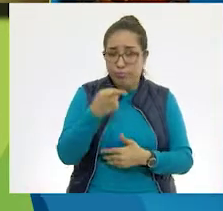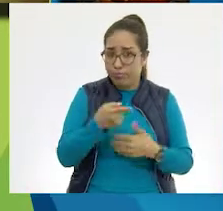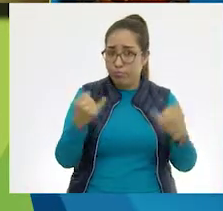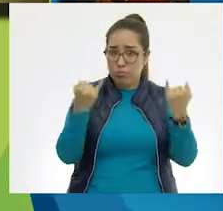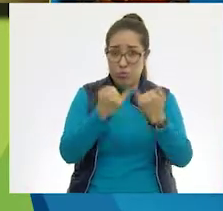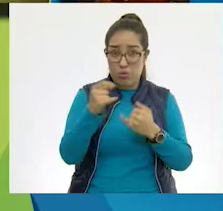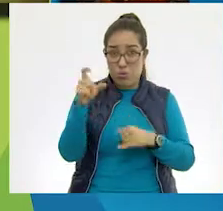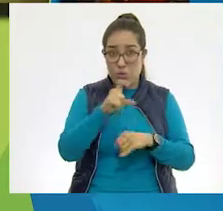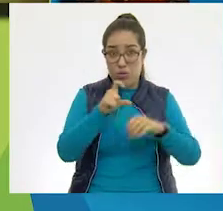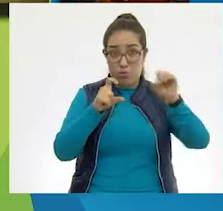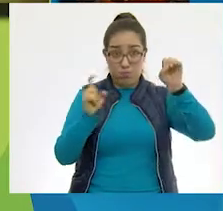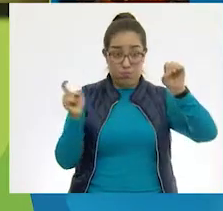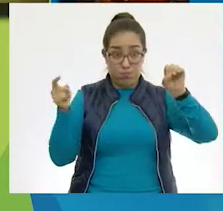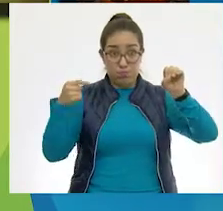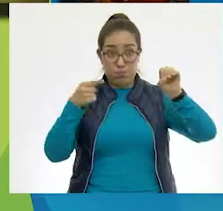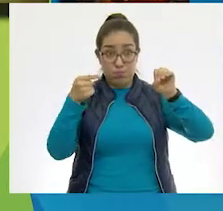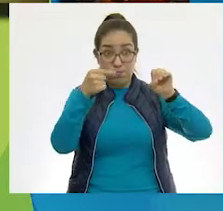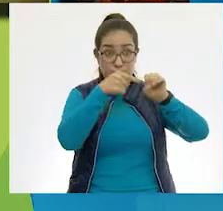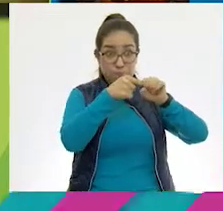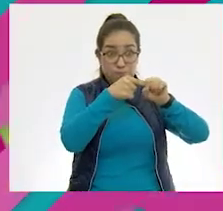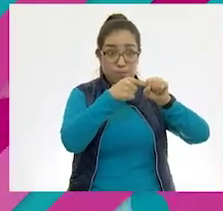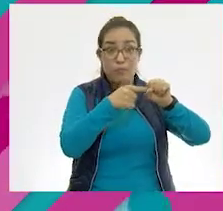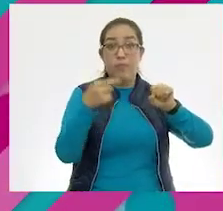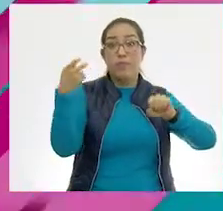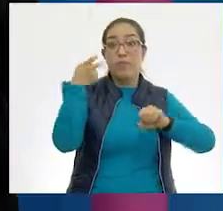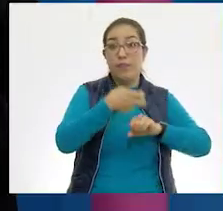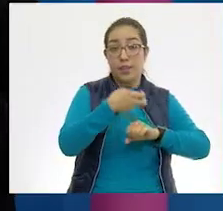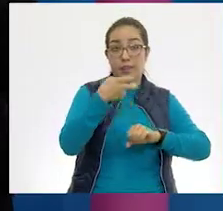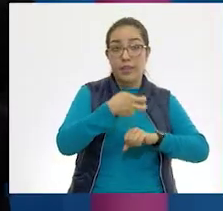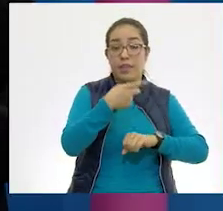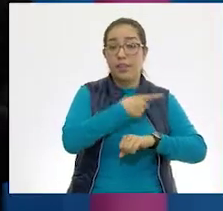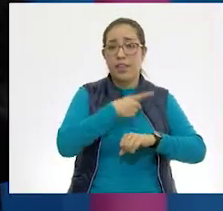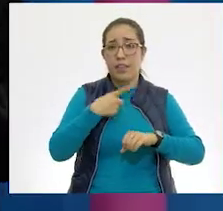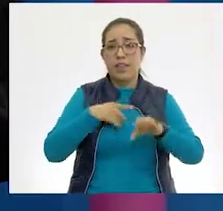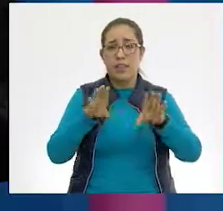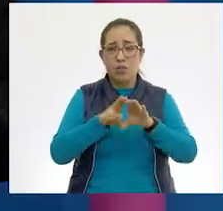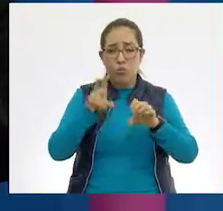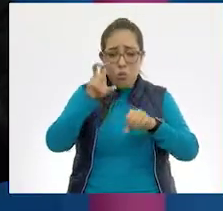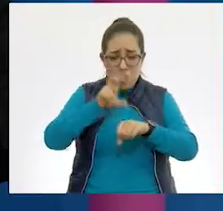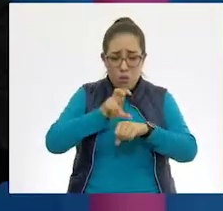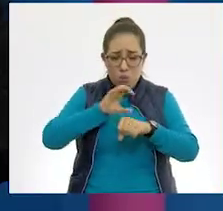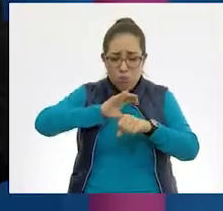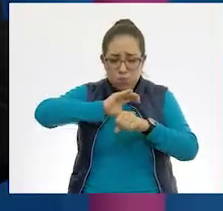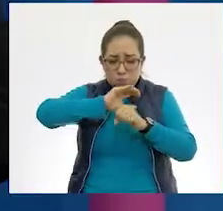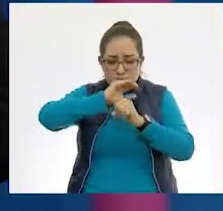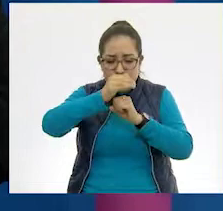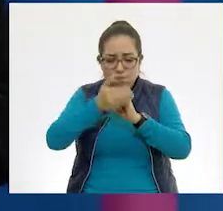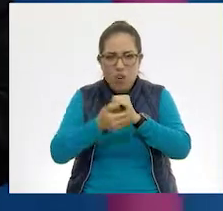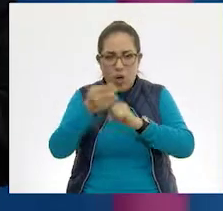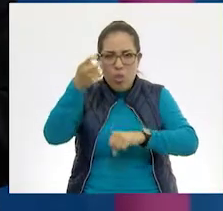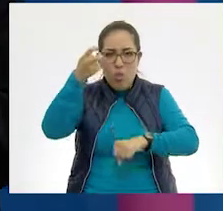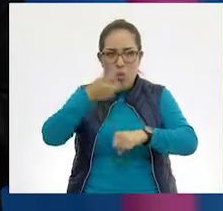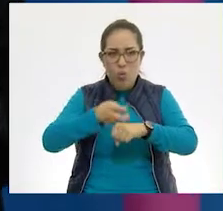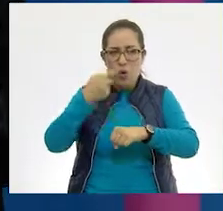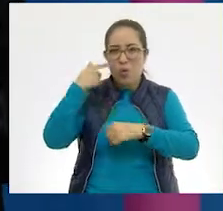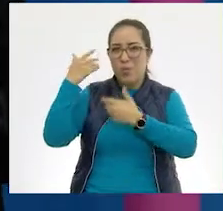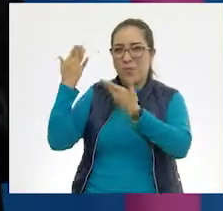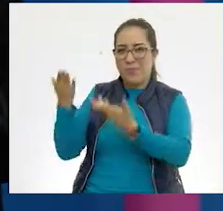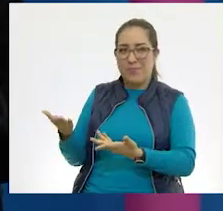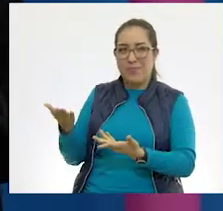la fecundación, el embrión se tapa con una cubierta dura que lo protege. Vean aquí.